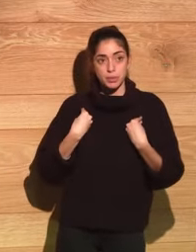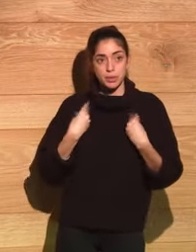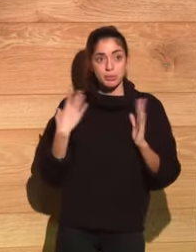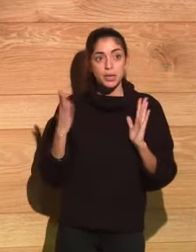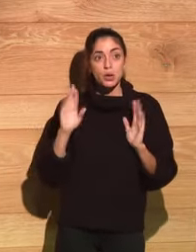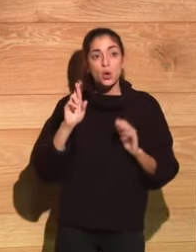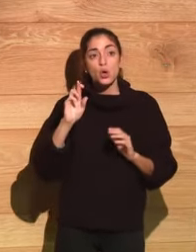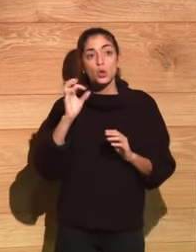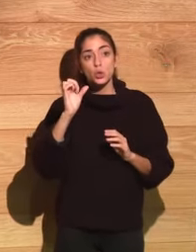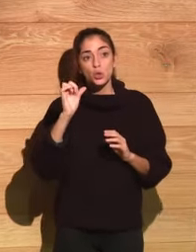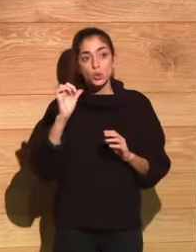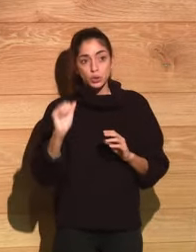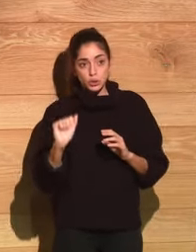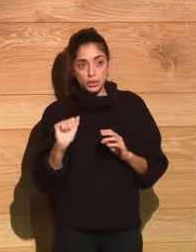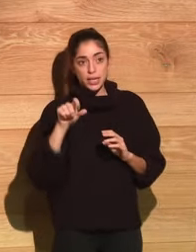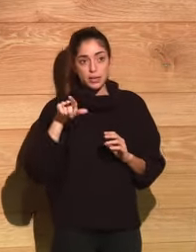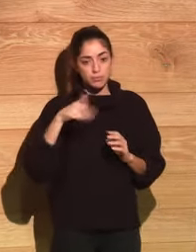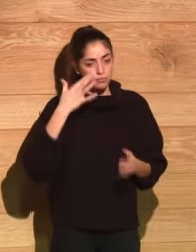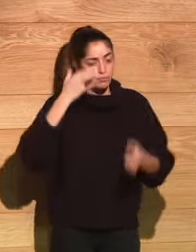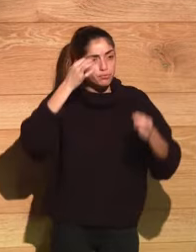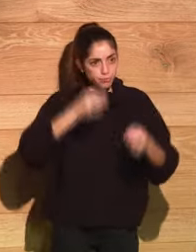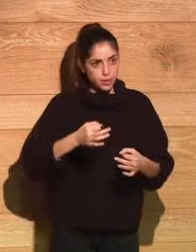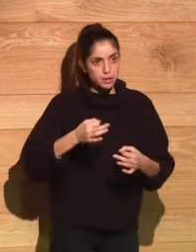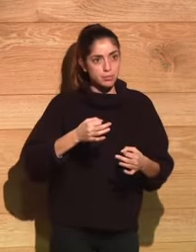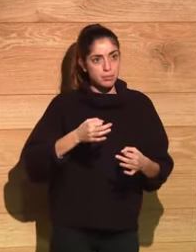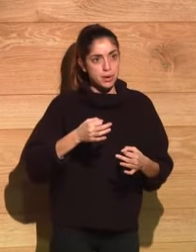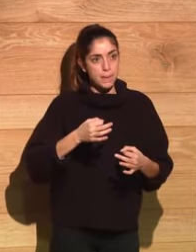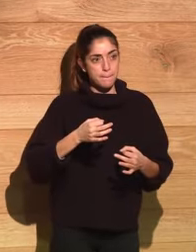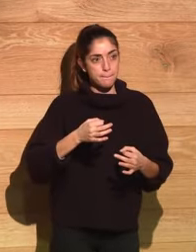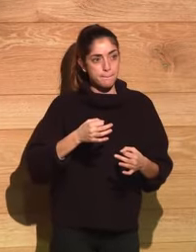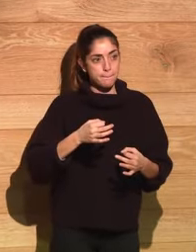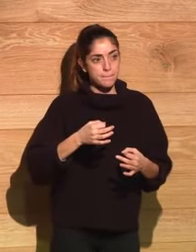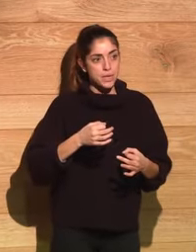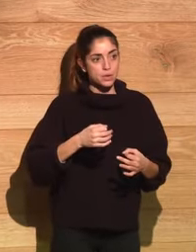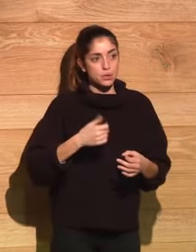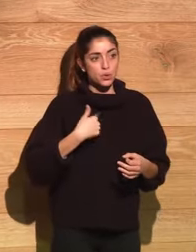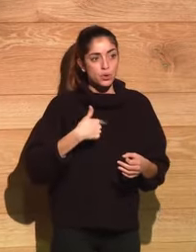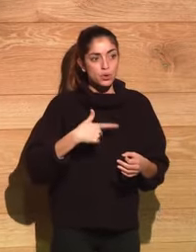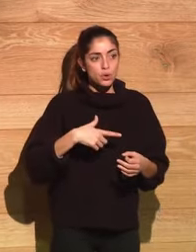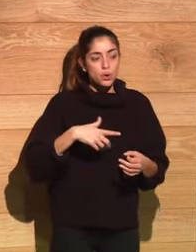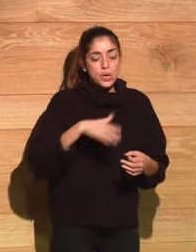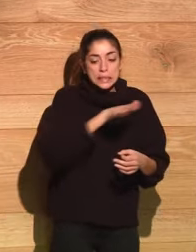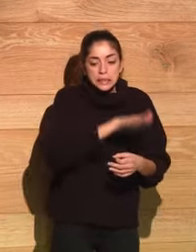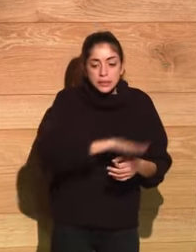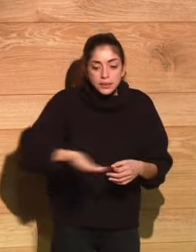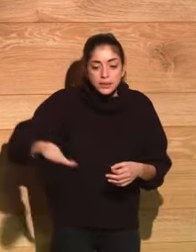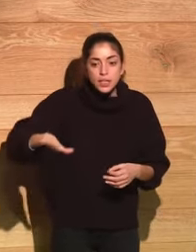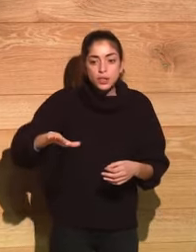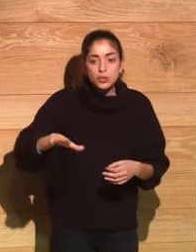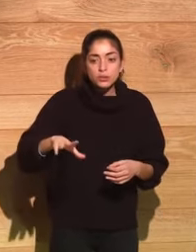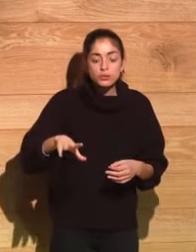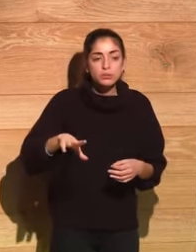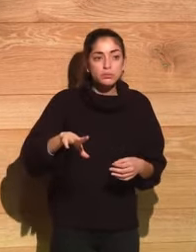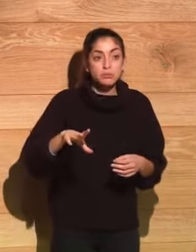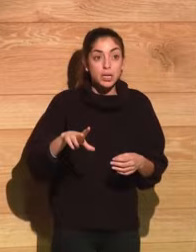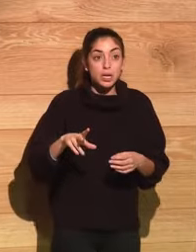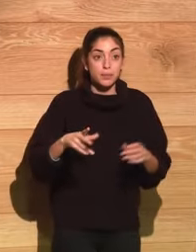así, era muy firme, o sea, muy categórica. Recuerdo que un día me dijo: no entiendo cómo los niños pueden ver dibujos animados.